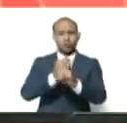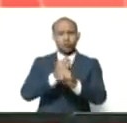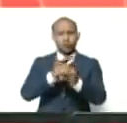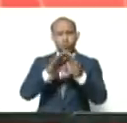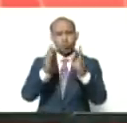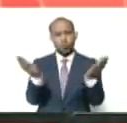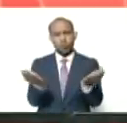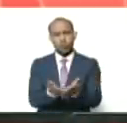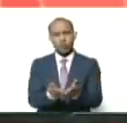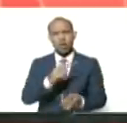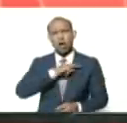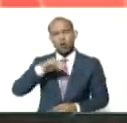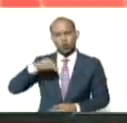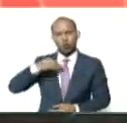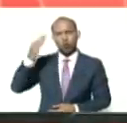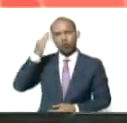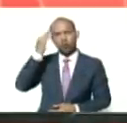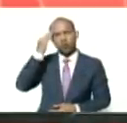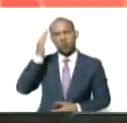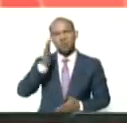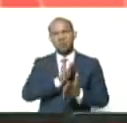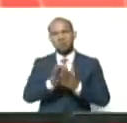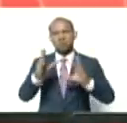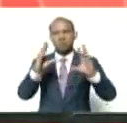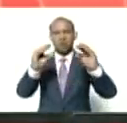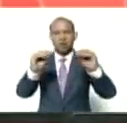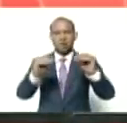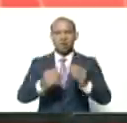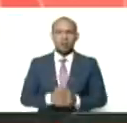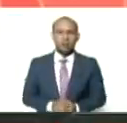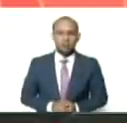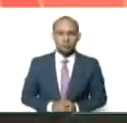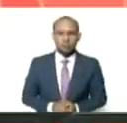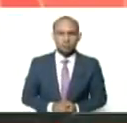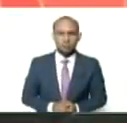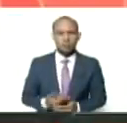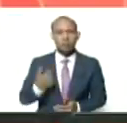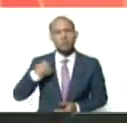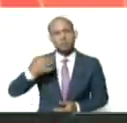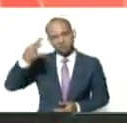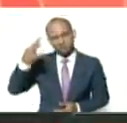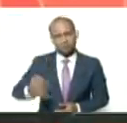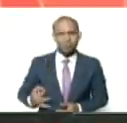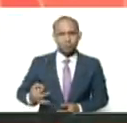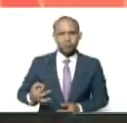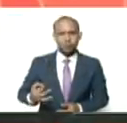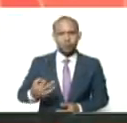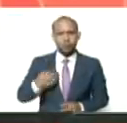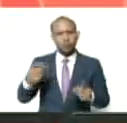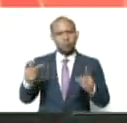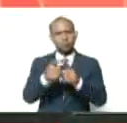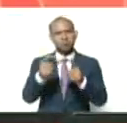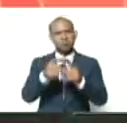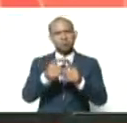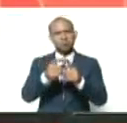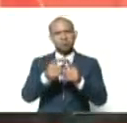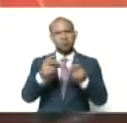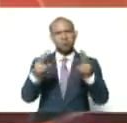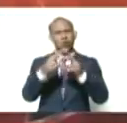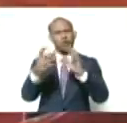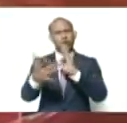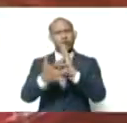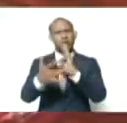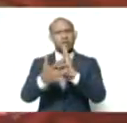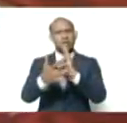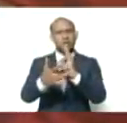Nosotros sabemos de qué estamos hablando, porque cuando hablamos tenemos la certeza, la seguridad del conocimiento científico de